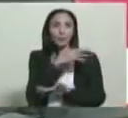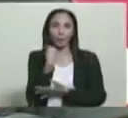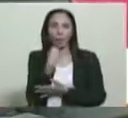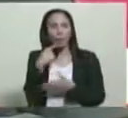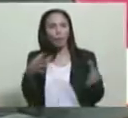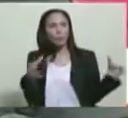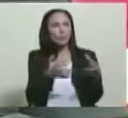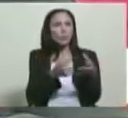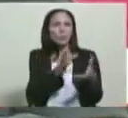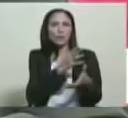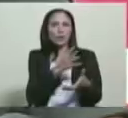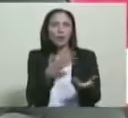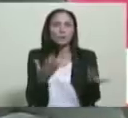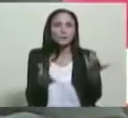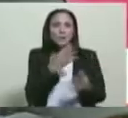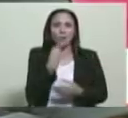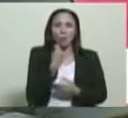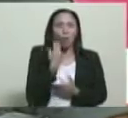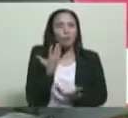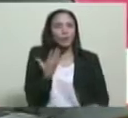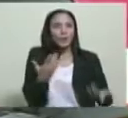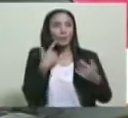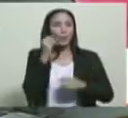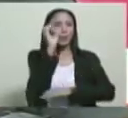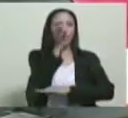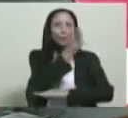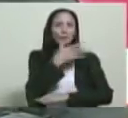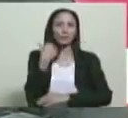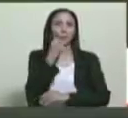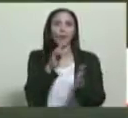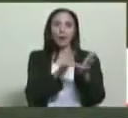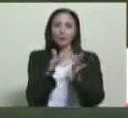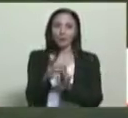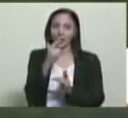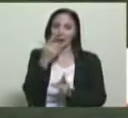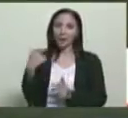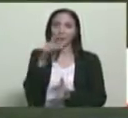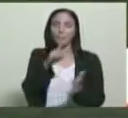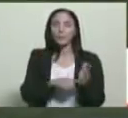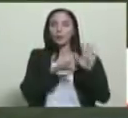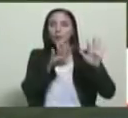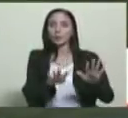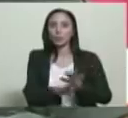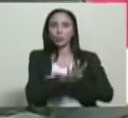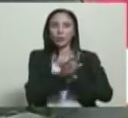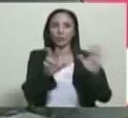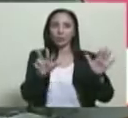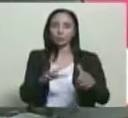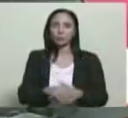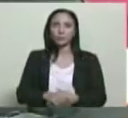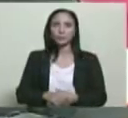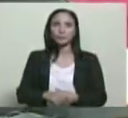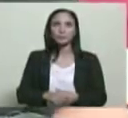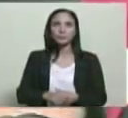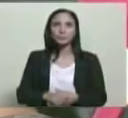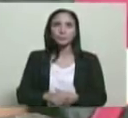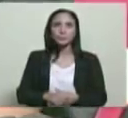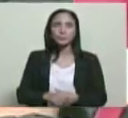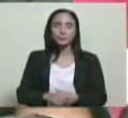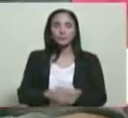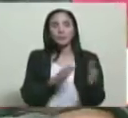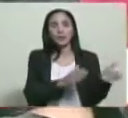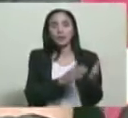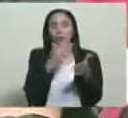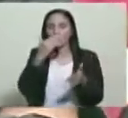de jóvenes tratando de constituir y hacer un congreso latinoamericano. Abril del año 48. Exactamente. Y luego de